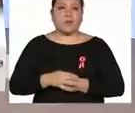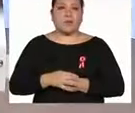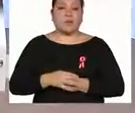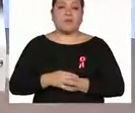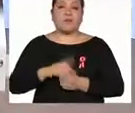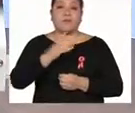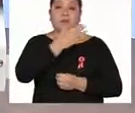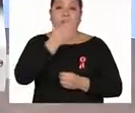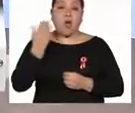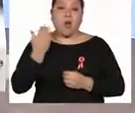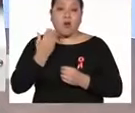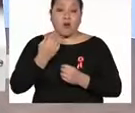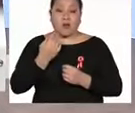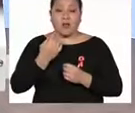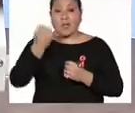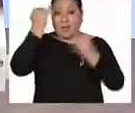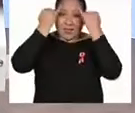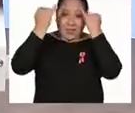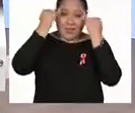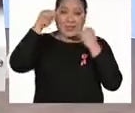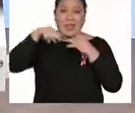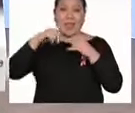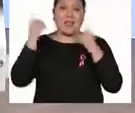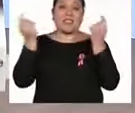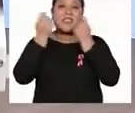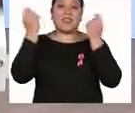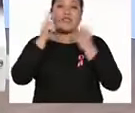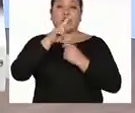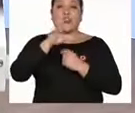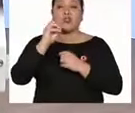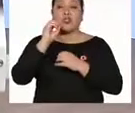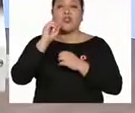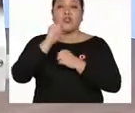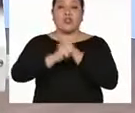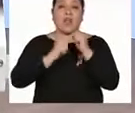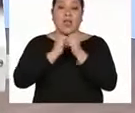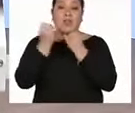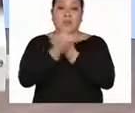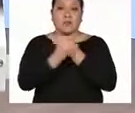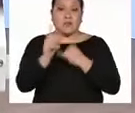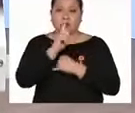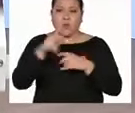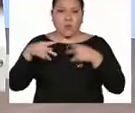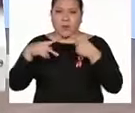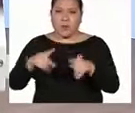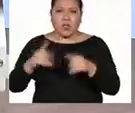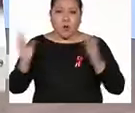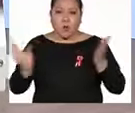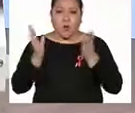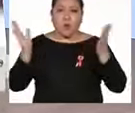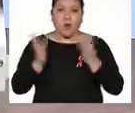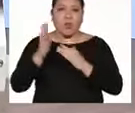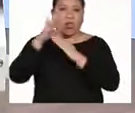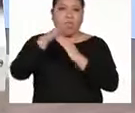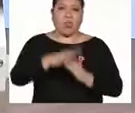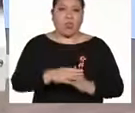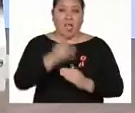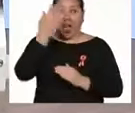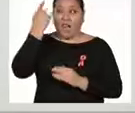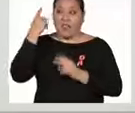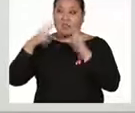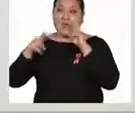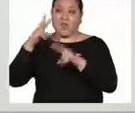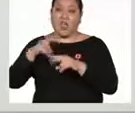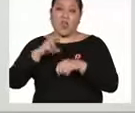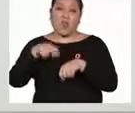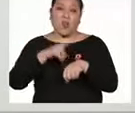como una mejor nación a nuestro bicentenario. No es justo que sigamos permitiendo y promoviendo actitudes que se veían como normales en la